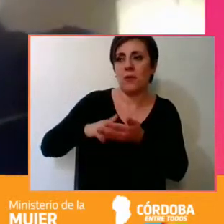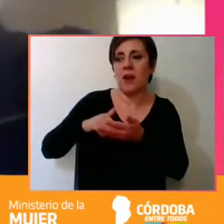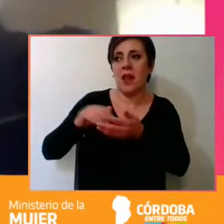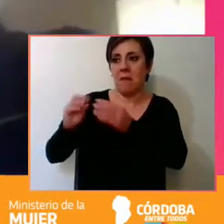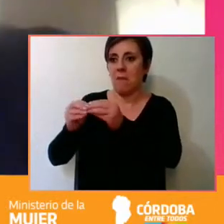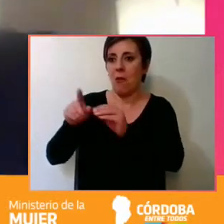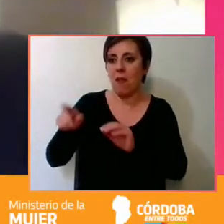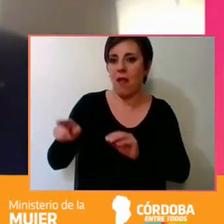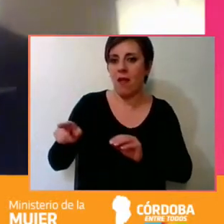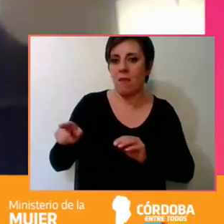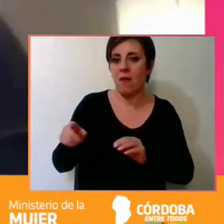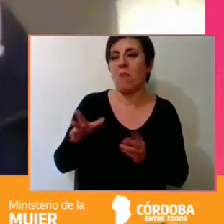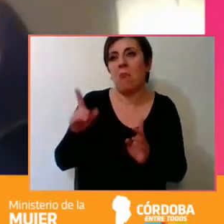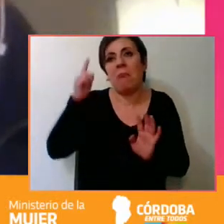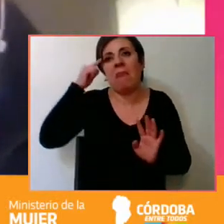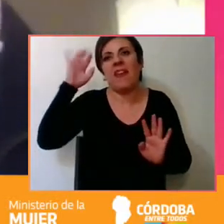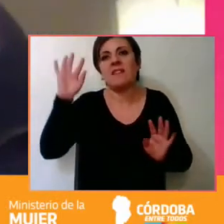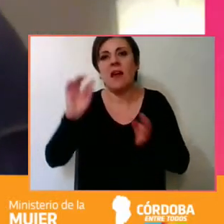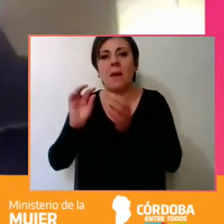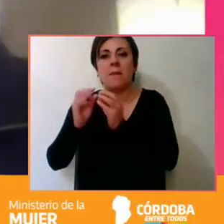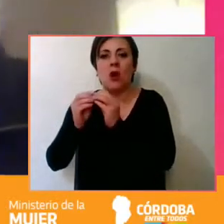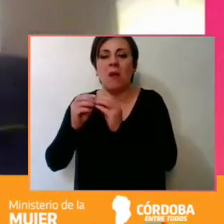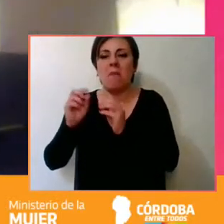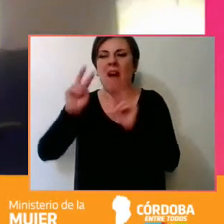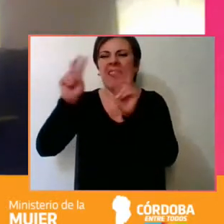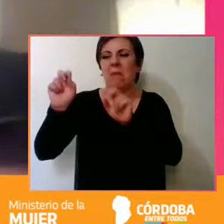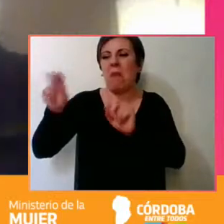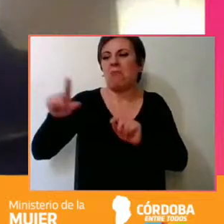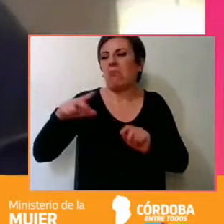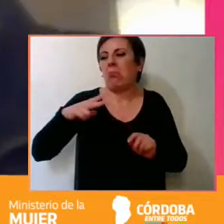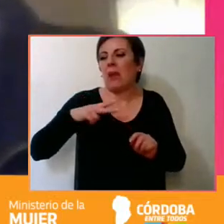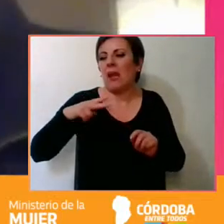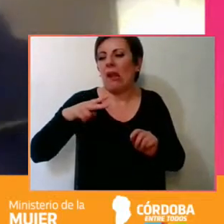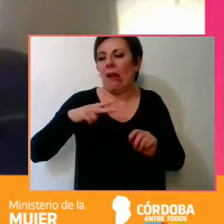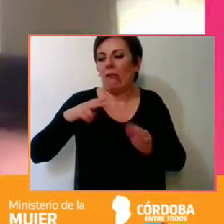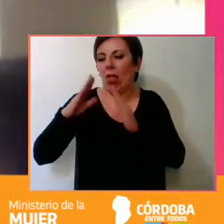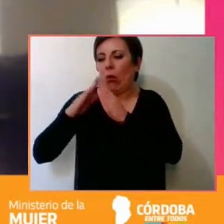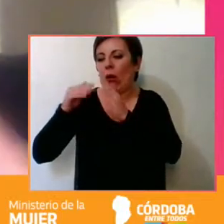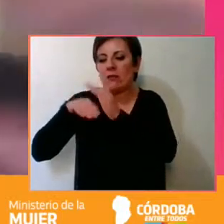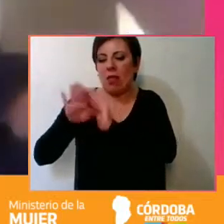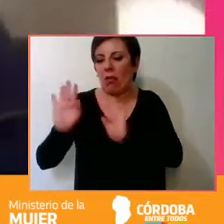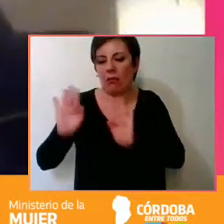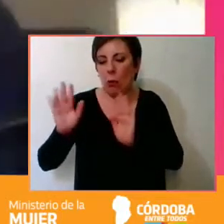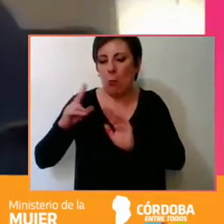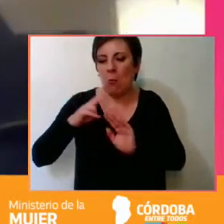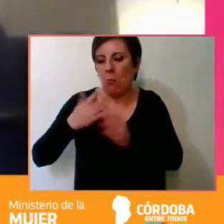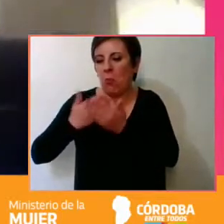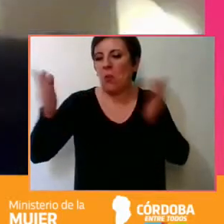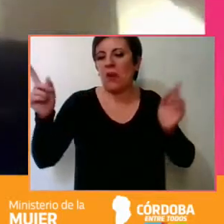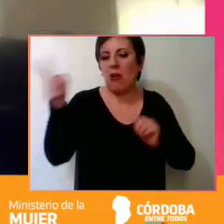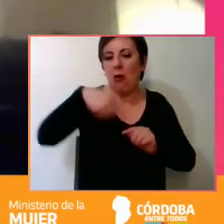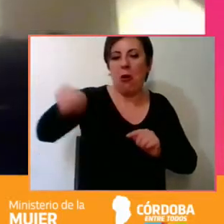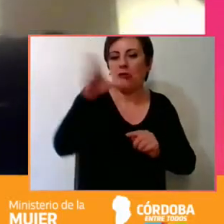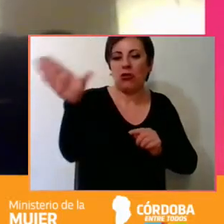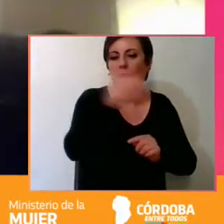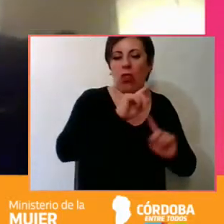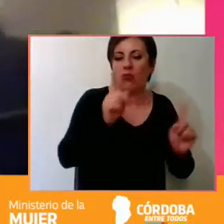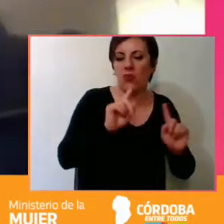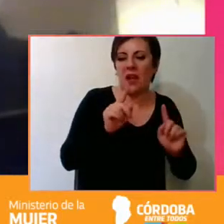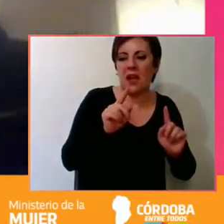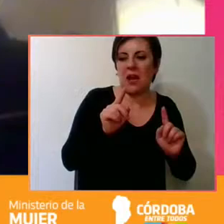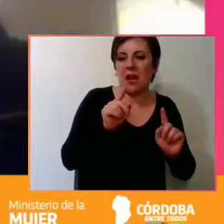se considera un problema que está en el ámbito privado, algo que no es público, que no es de todos, que